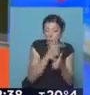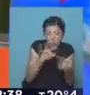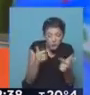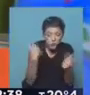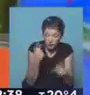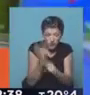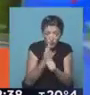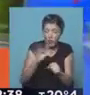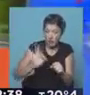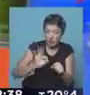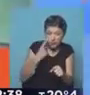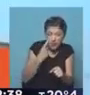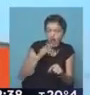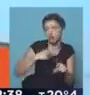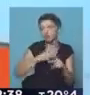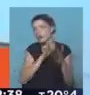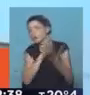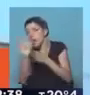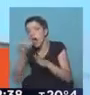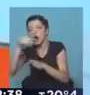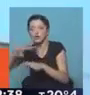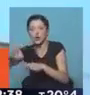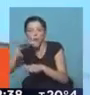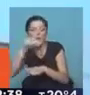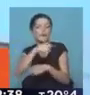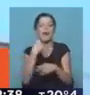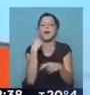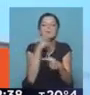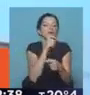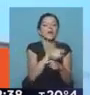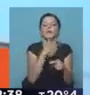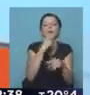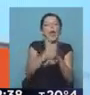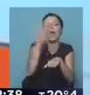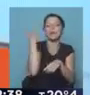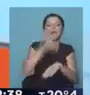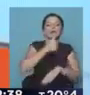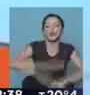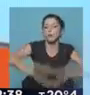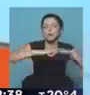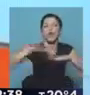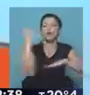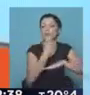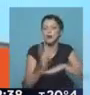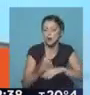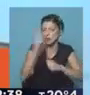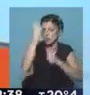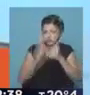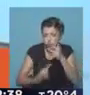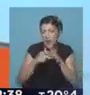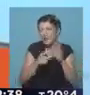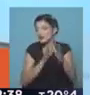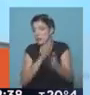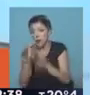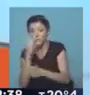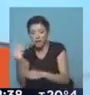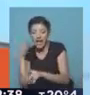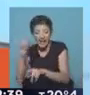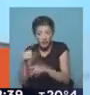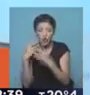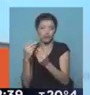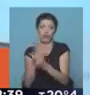para buscar cobijo frente a inundaciones, frente a terremotos, frente a tsunamis y todo aquello que lamentablemente supimos